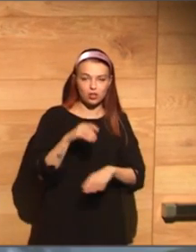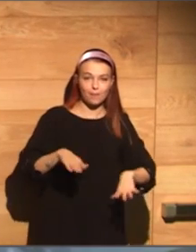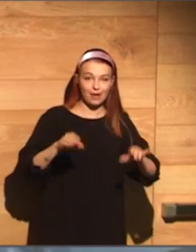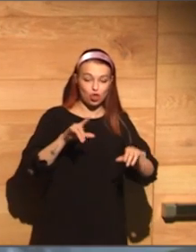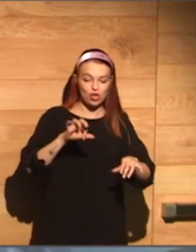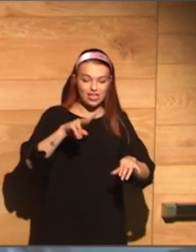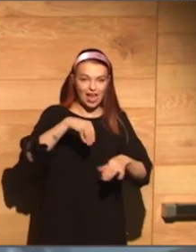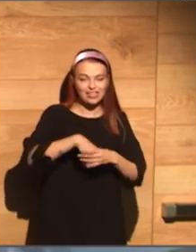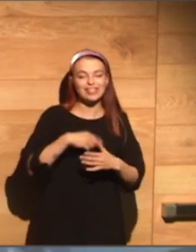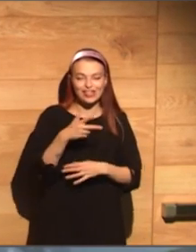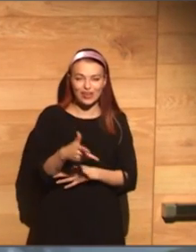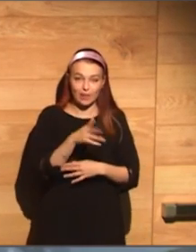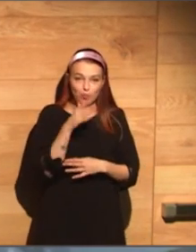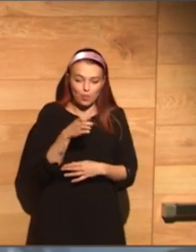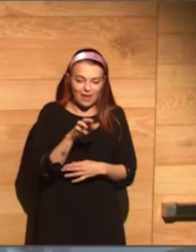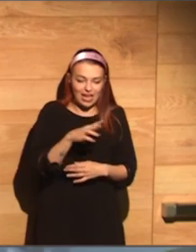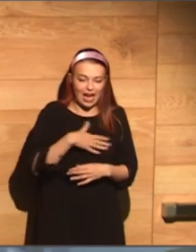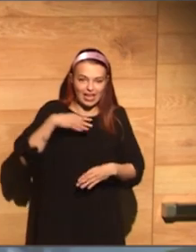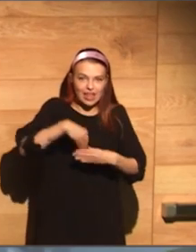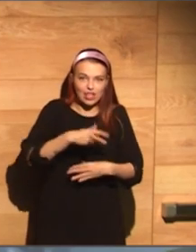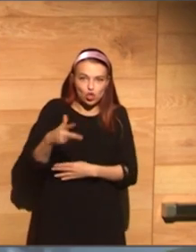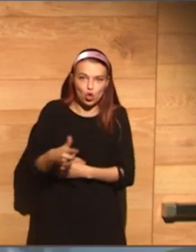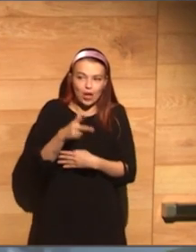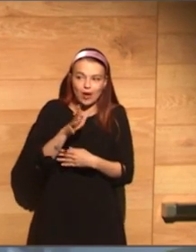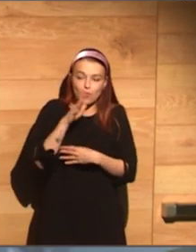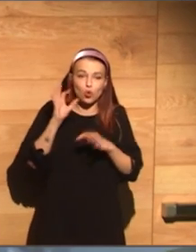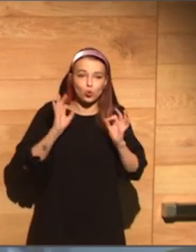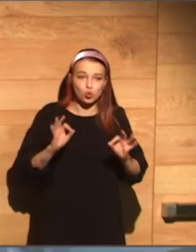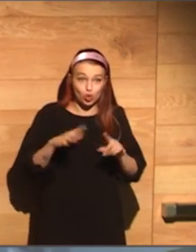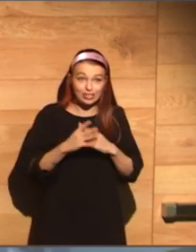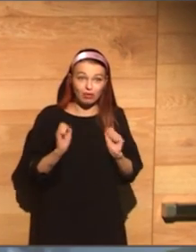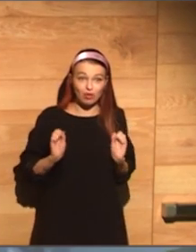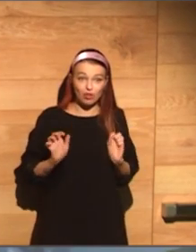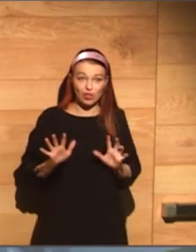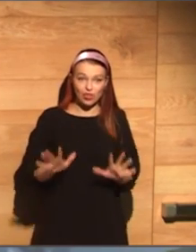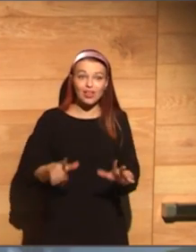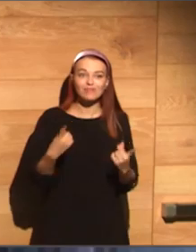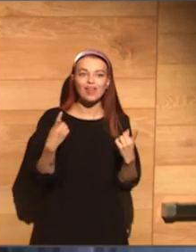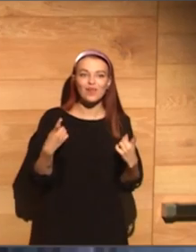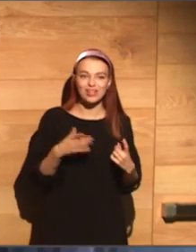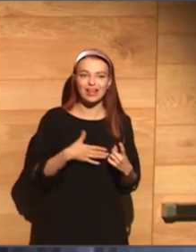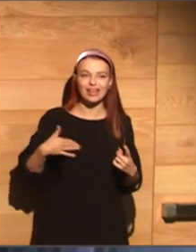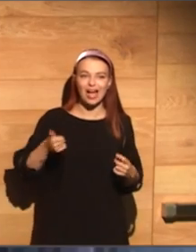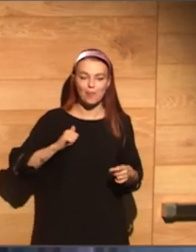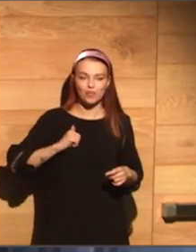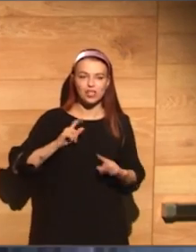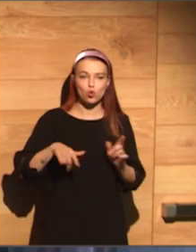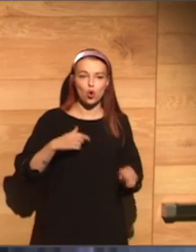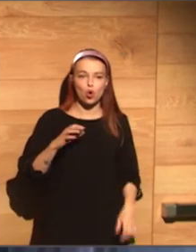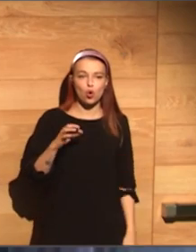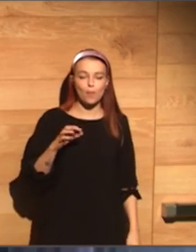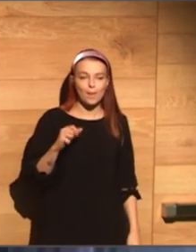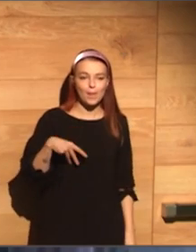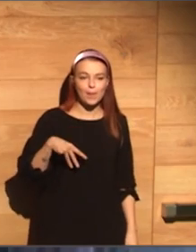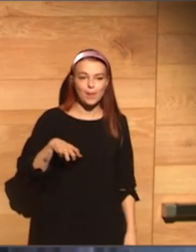Linares, que es donde él quería rodar, porque estaba efectivamente en ese estado decrépito. Es verdad que llamó Marcelino Oreja y